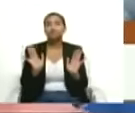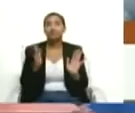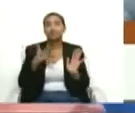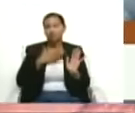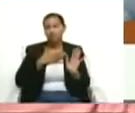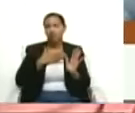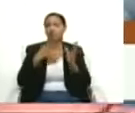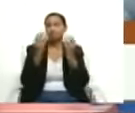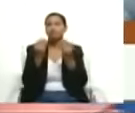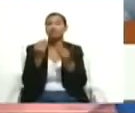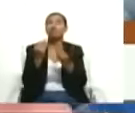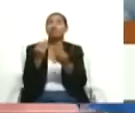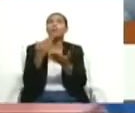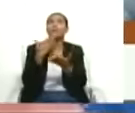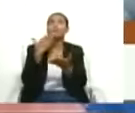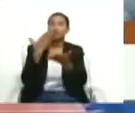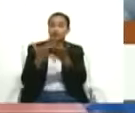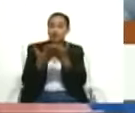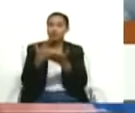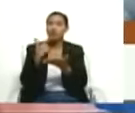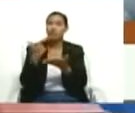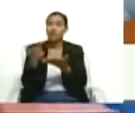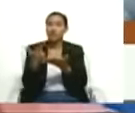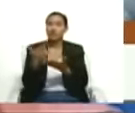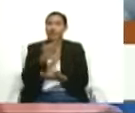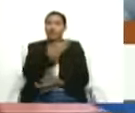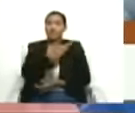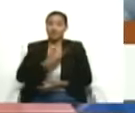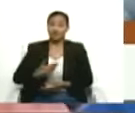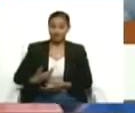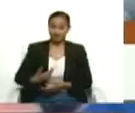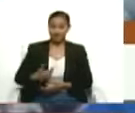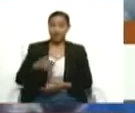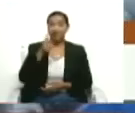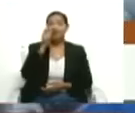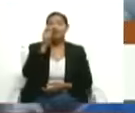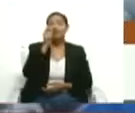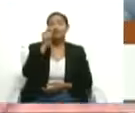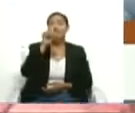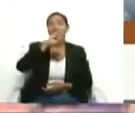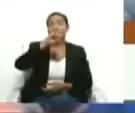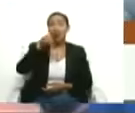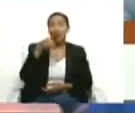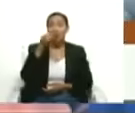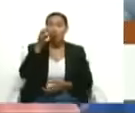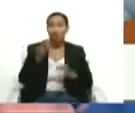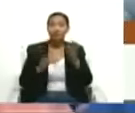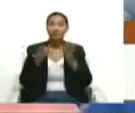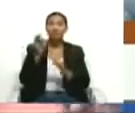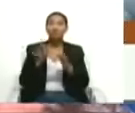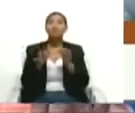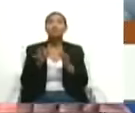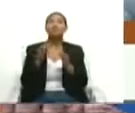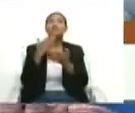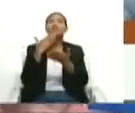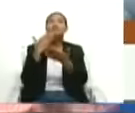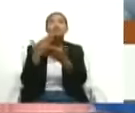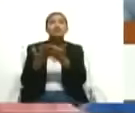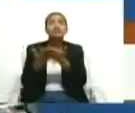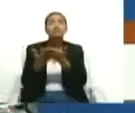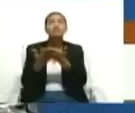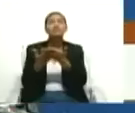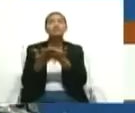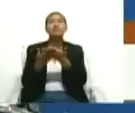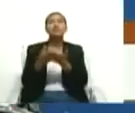agradezco, como dijo la presidenta del TCJ, yo también vine a escuchar, Yo agradezco las